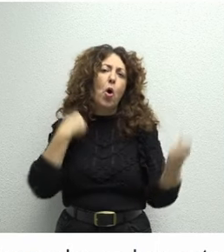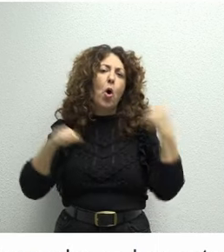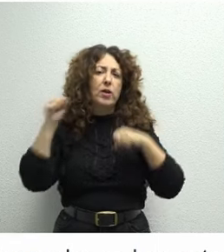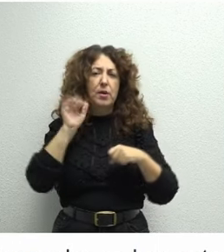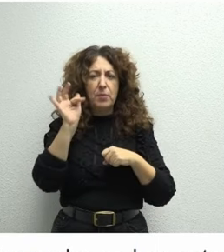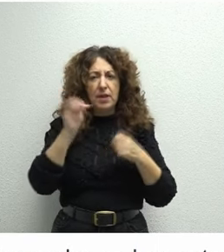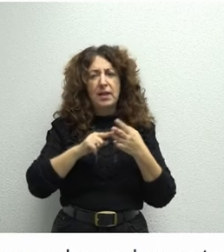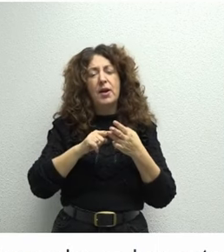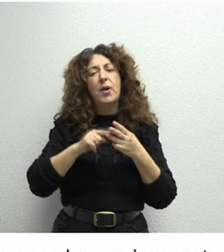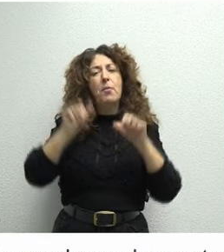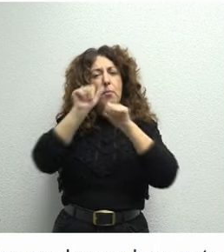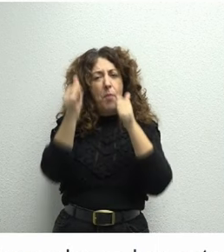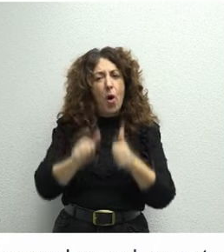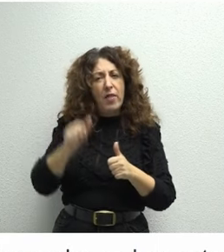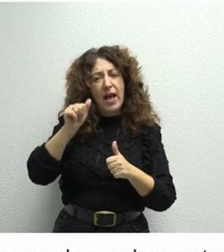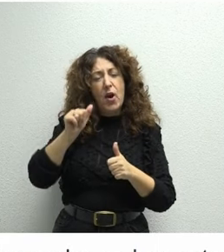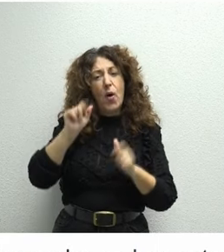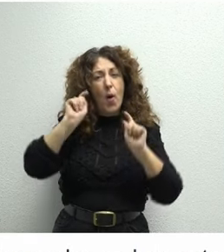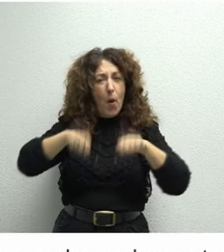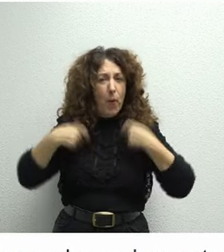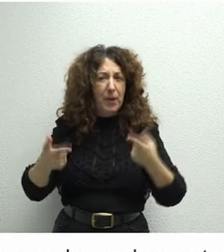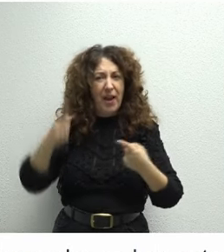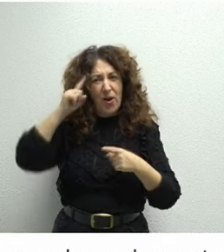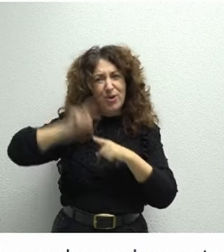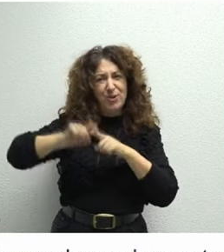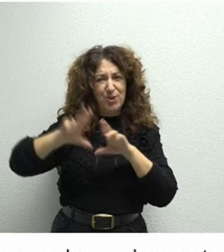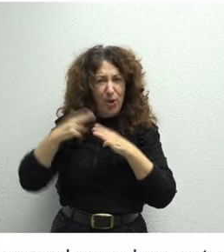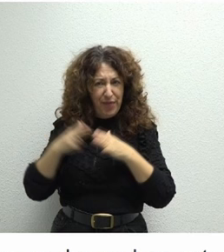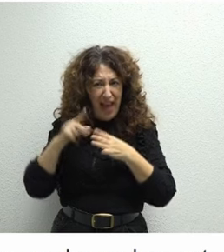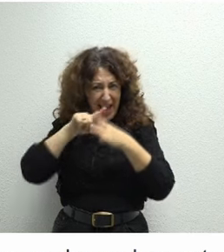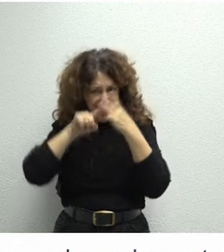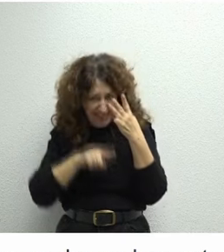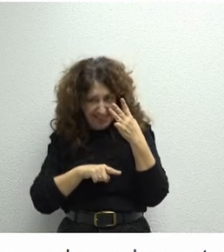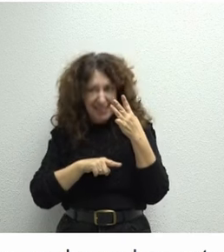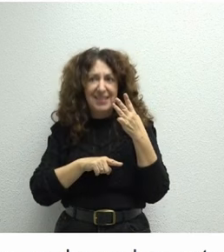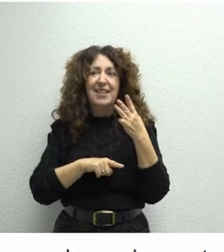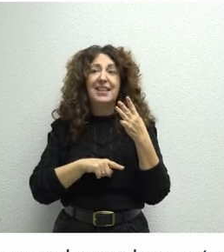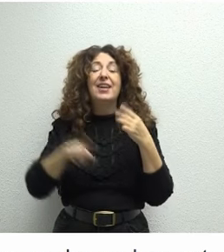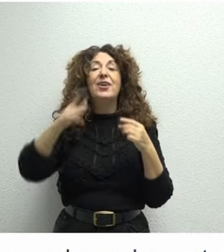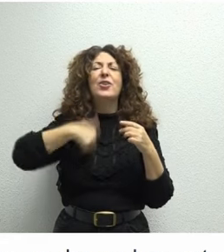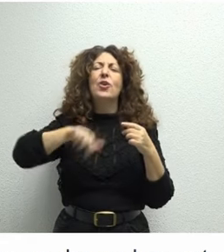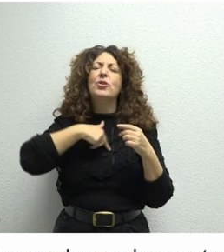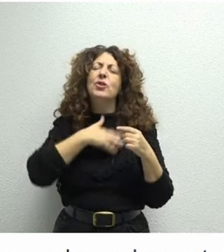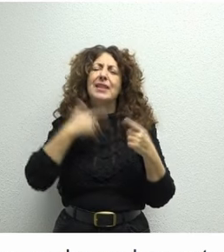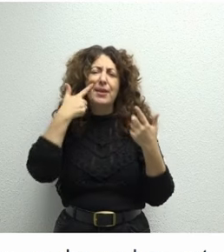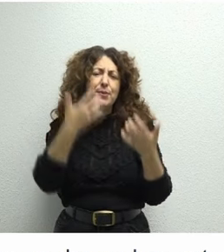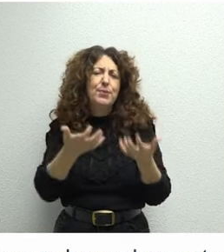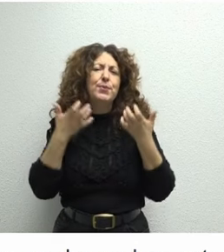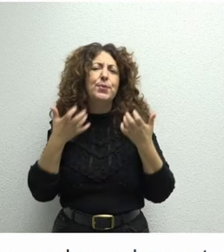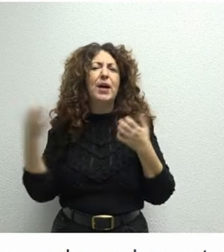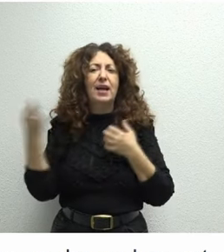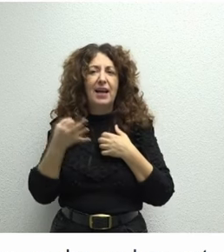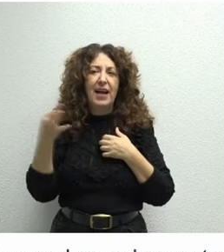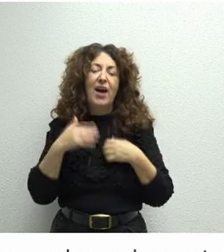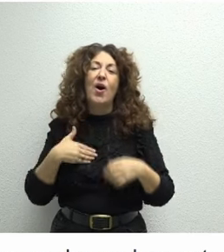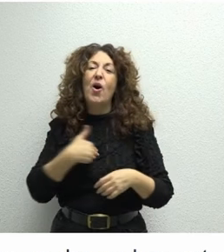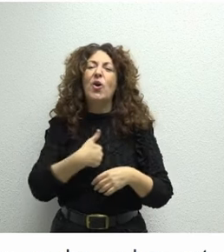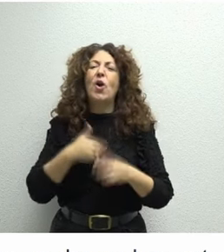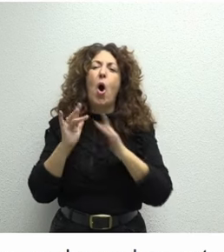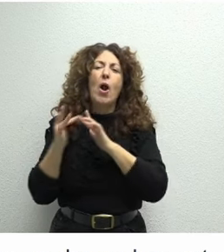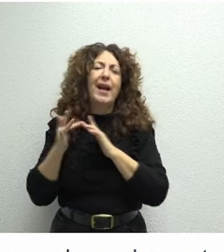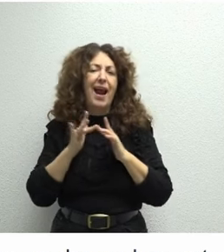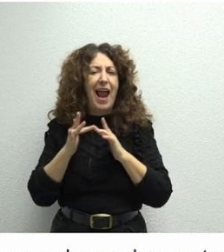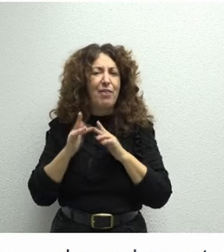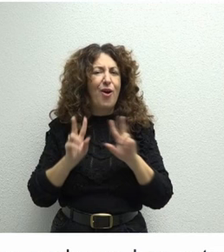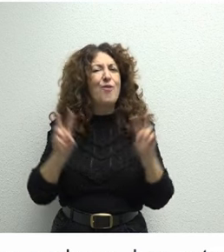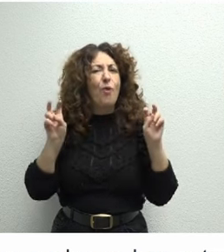modelo biopsicosocial hemos querido recalcar y poner el énfasis en en un nuevo rol de relación no que